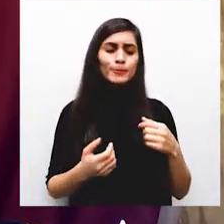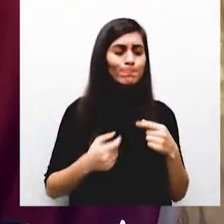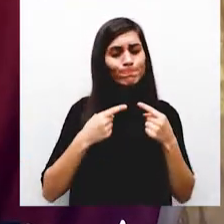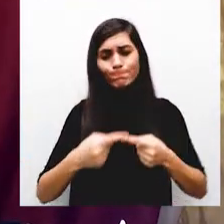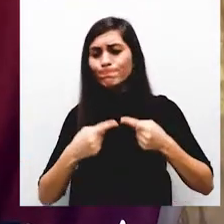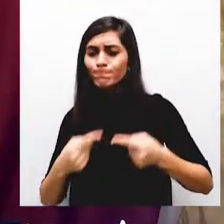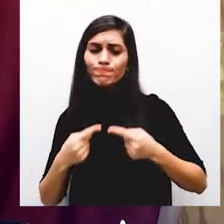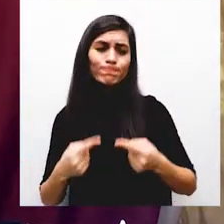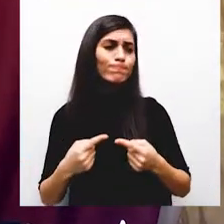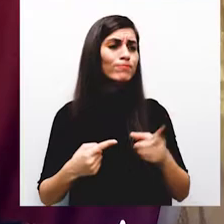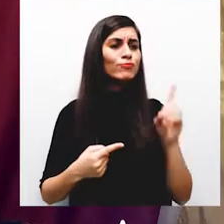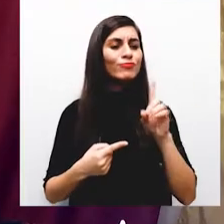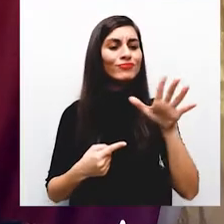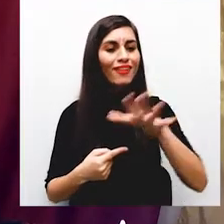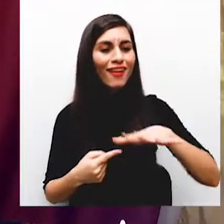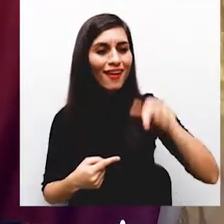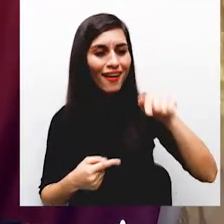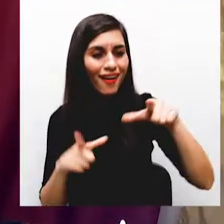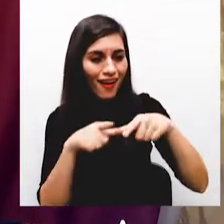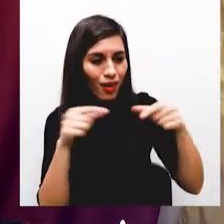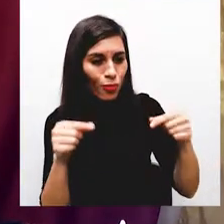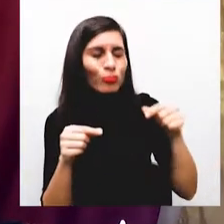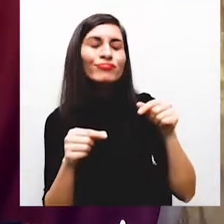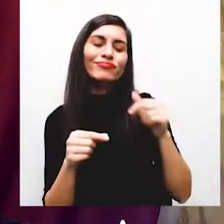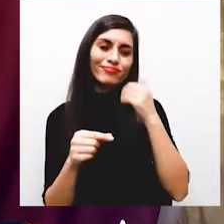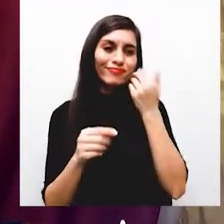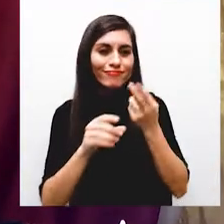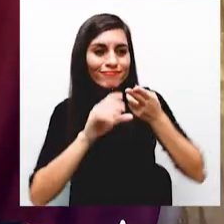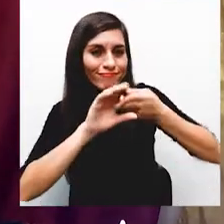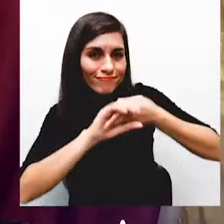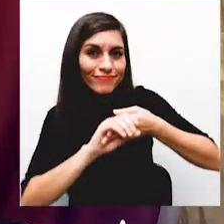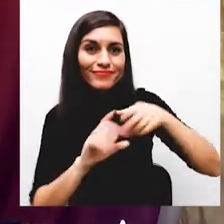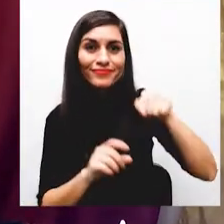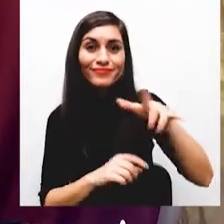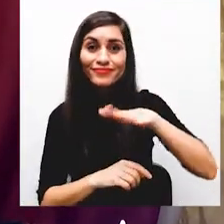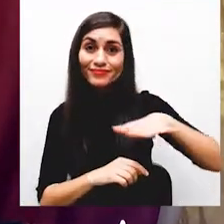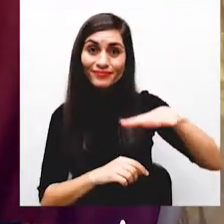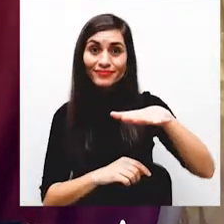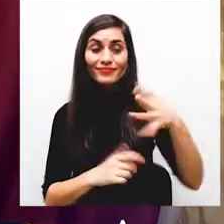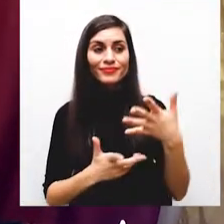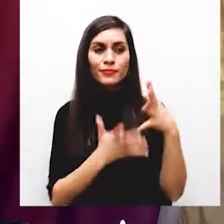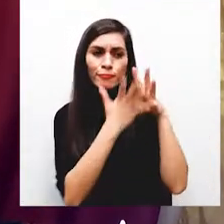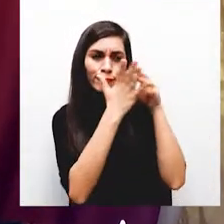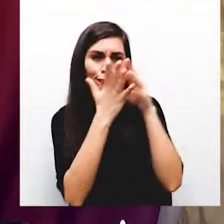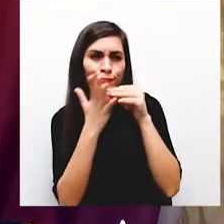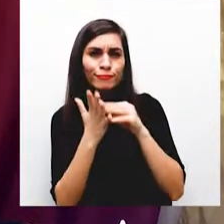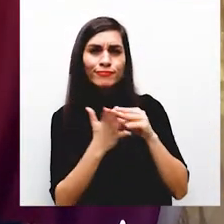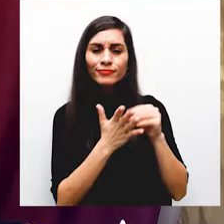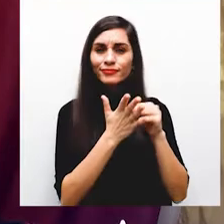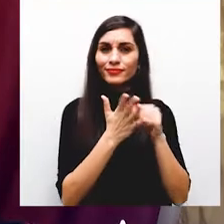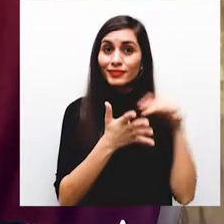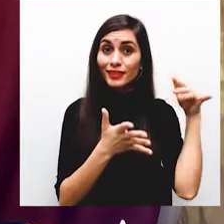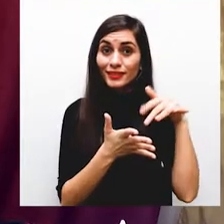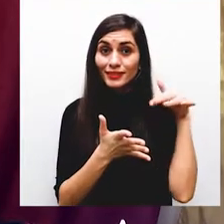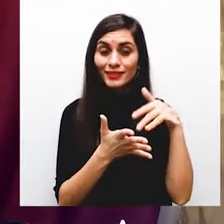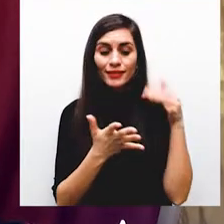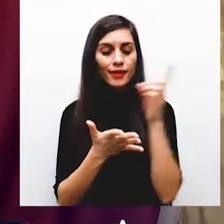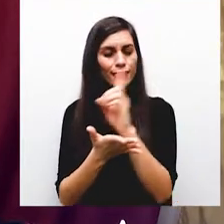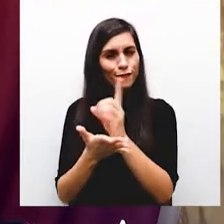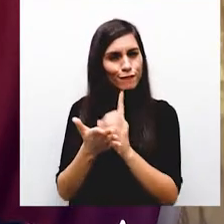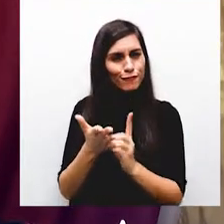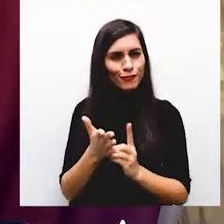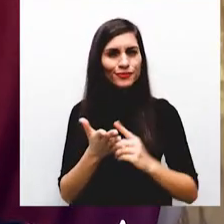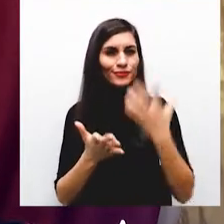la Academia de Bellas Artes de Tokio, donde, viendo que se seguían haciendo las mismas formas de arte de siempre, ella